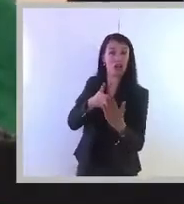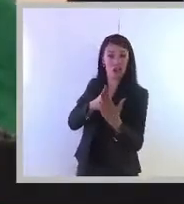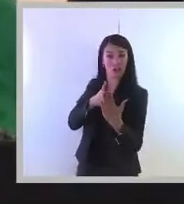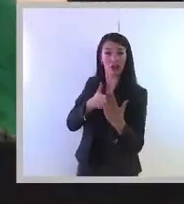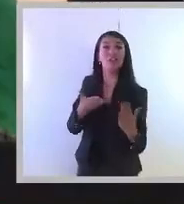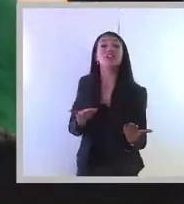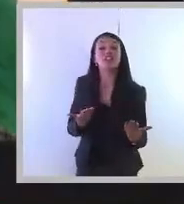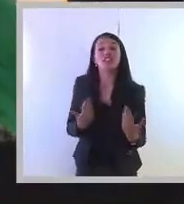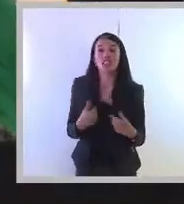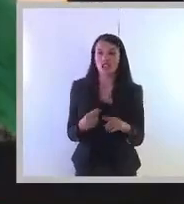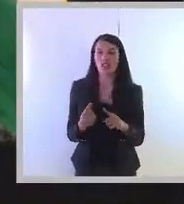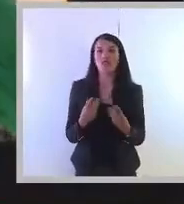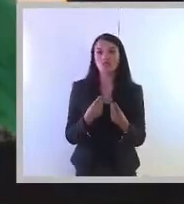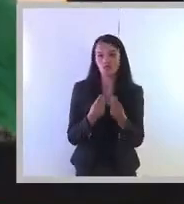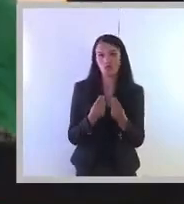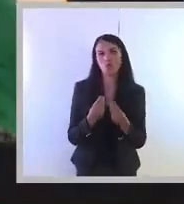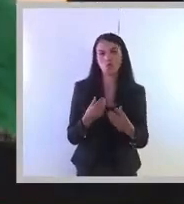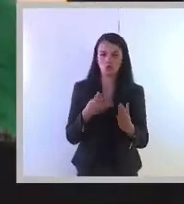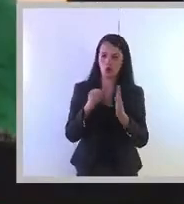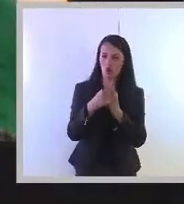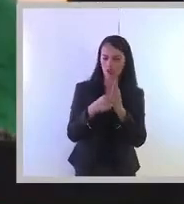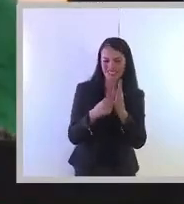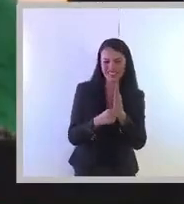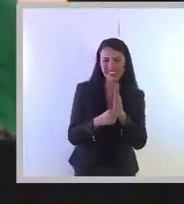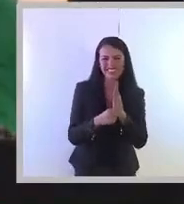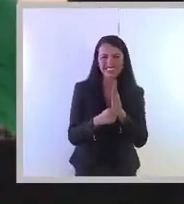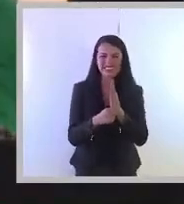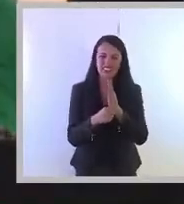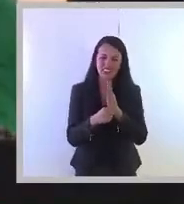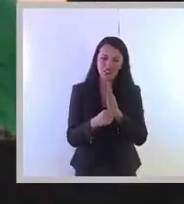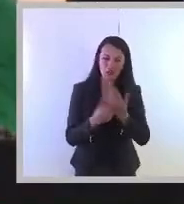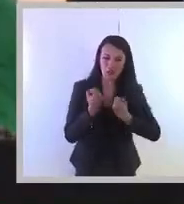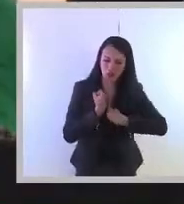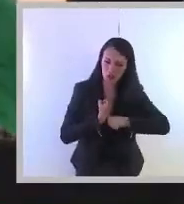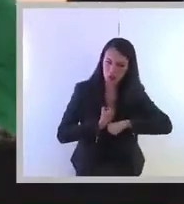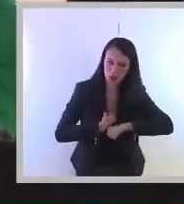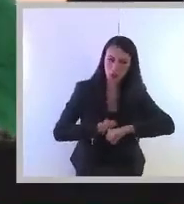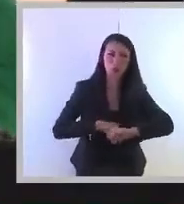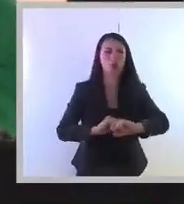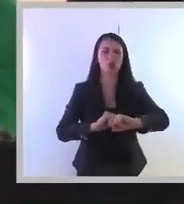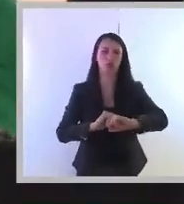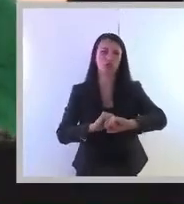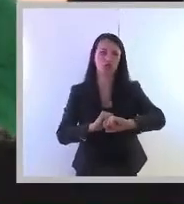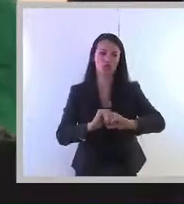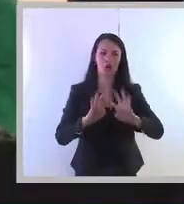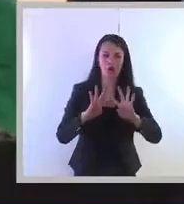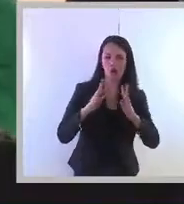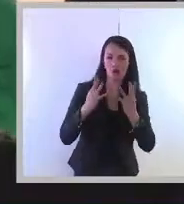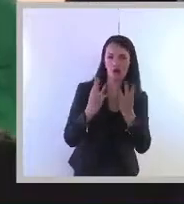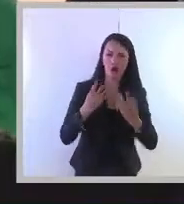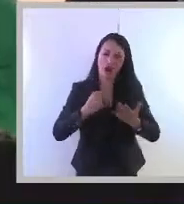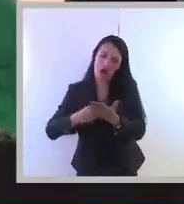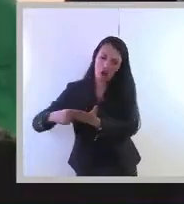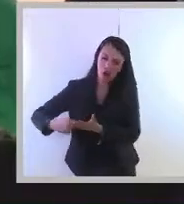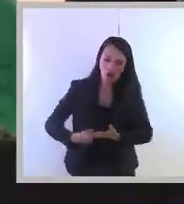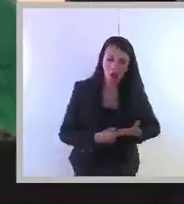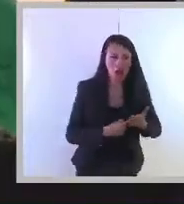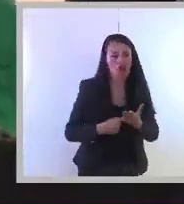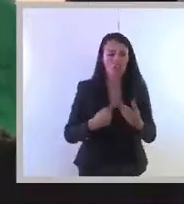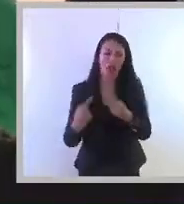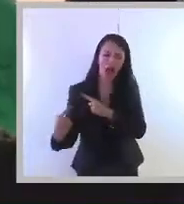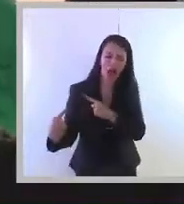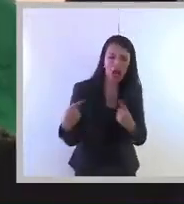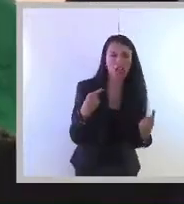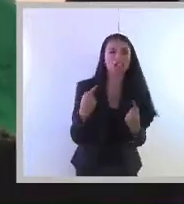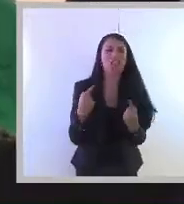y muchos de los artículos casi que no pasan, pero hicimos el esfuerzo con toda la bancada y con los aliados para que